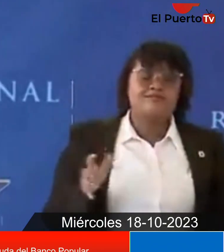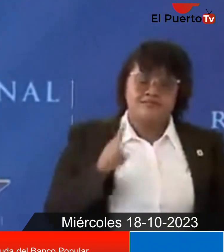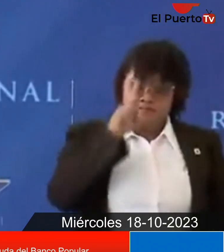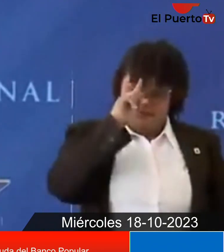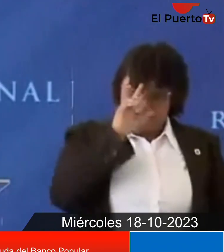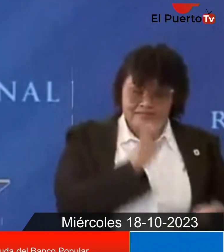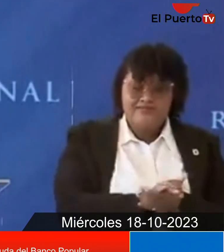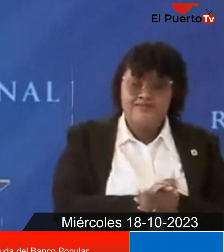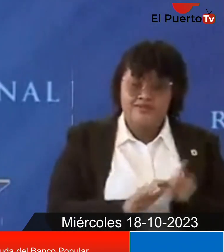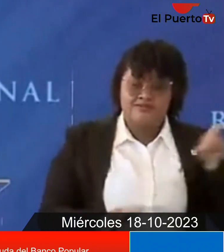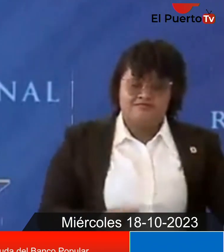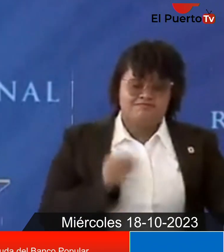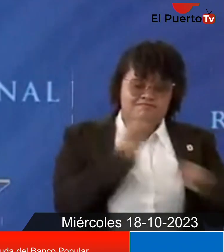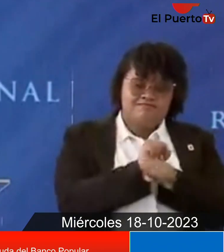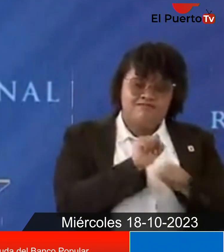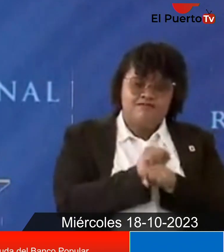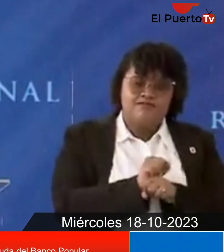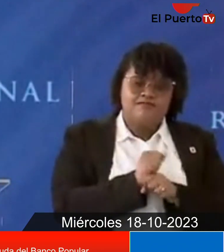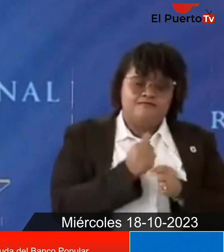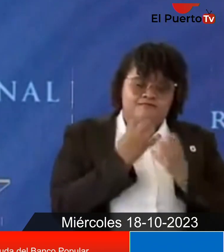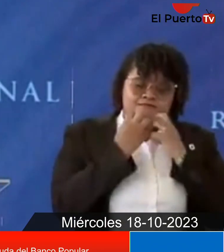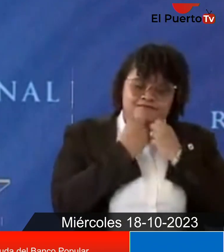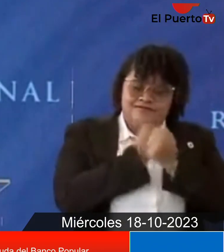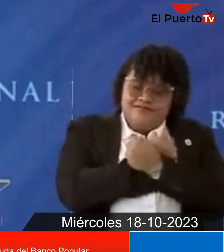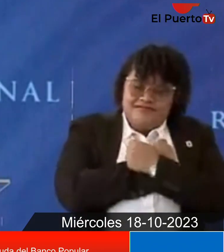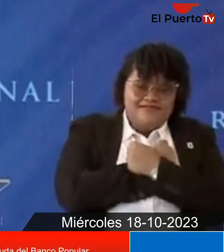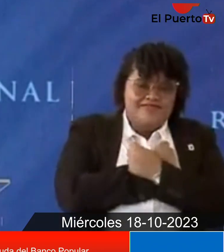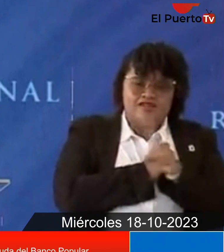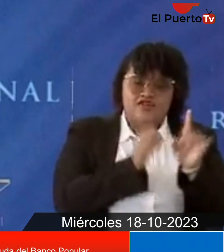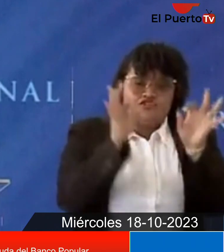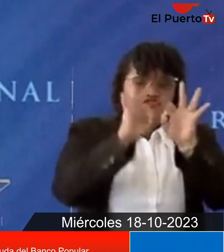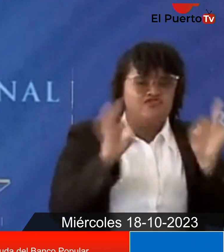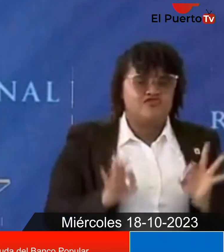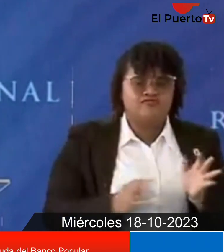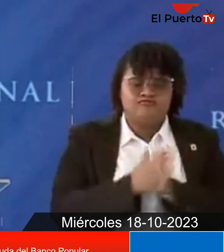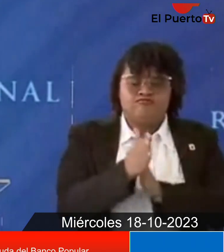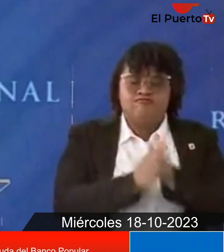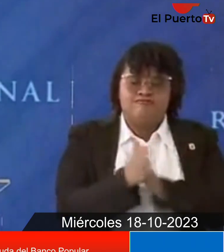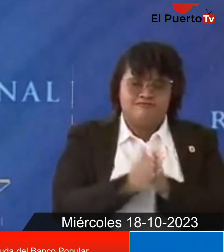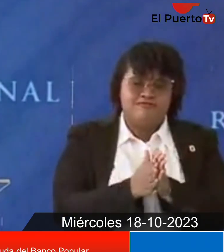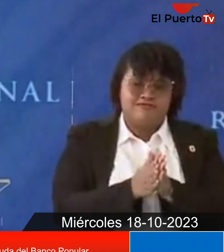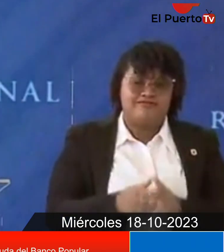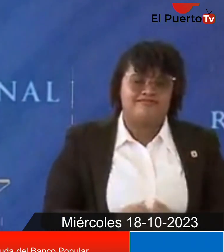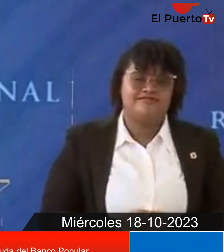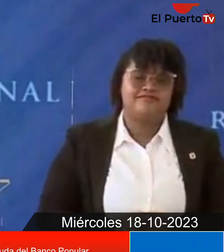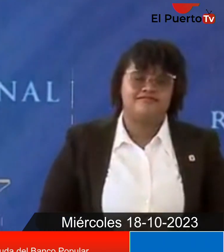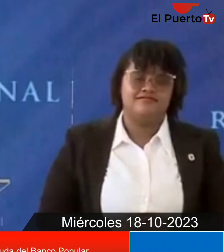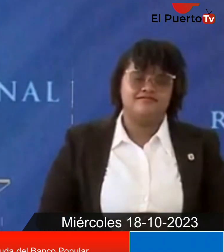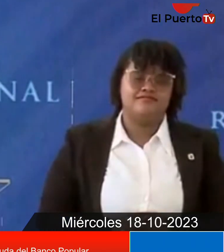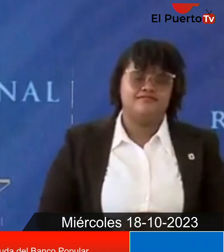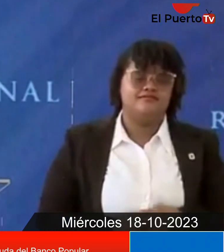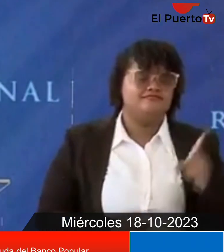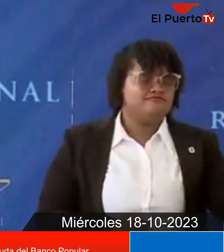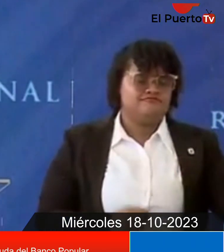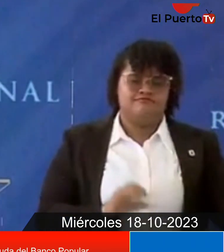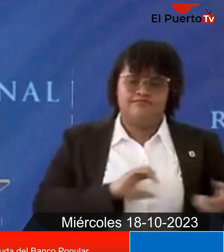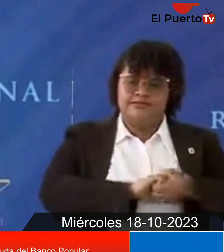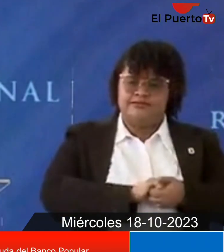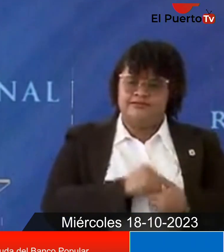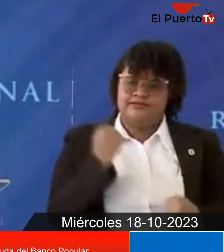créame, trabaja con mucha pasión y de una manera muy eficiente. Ha sido una